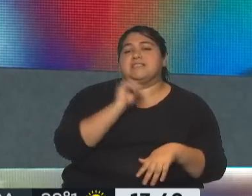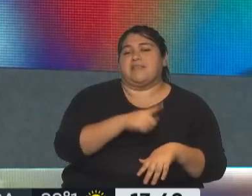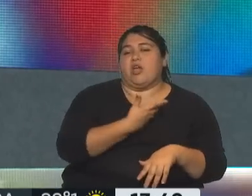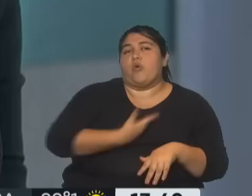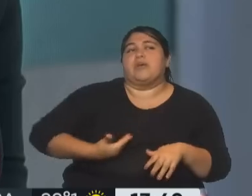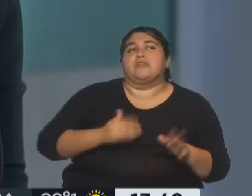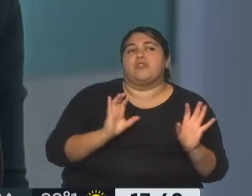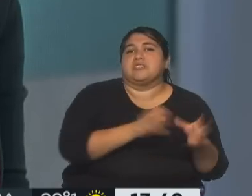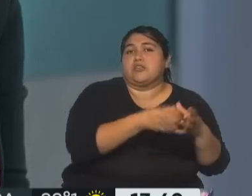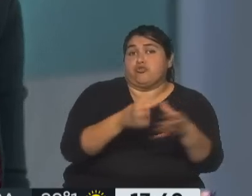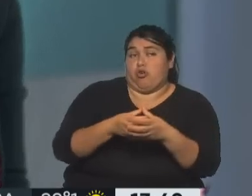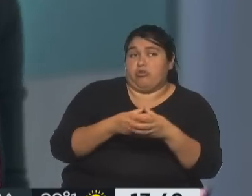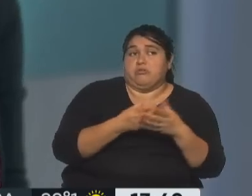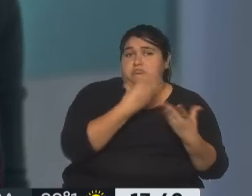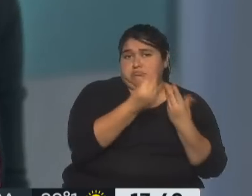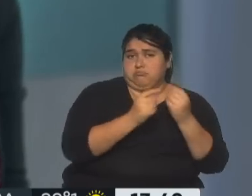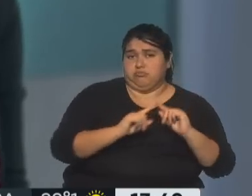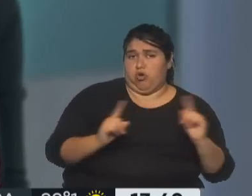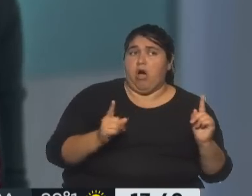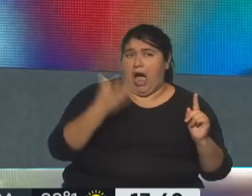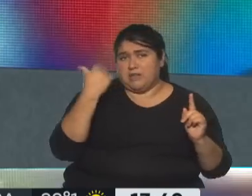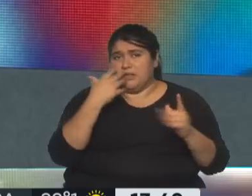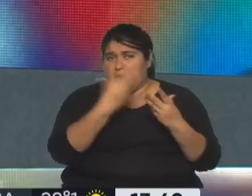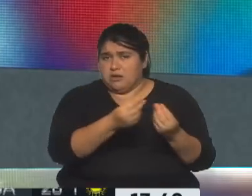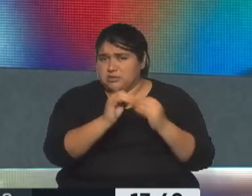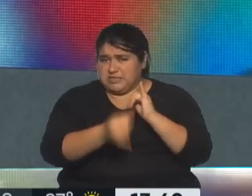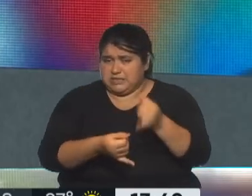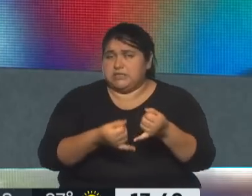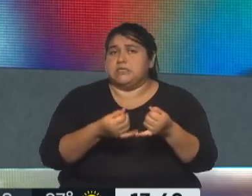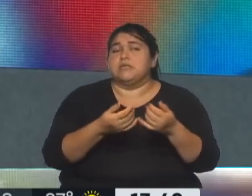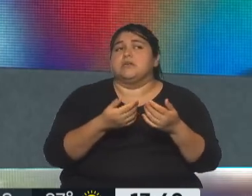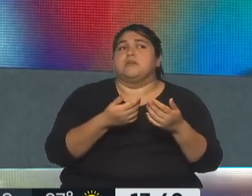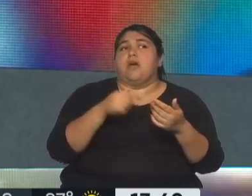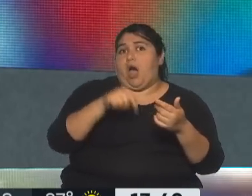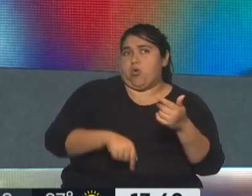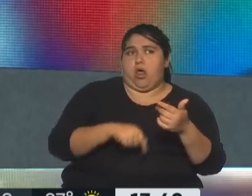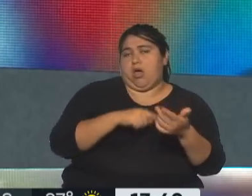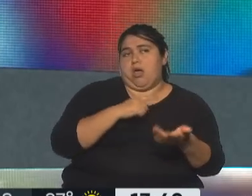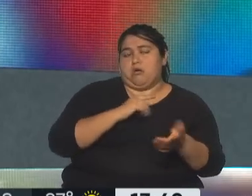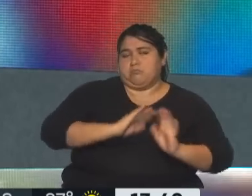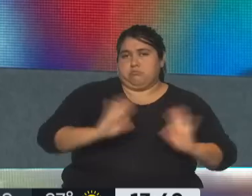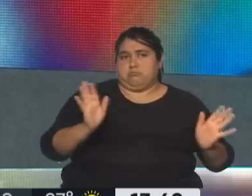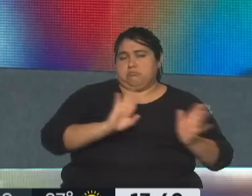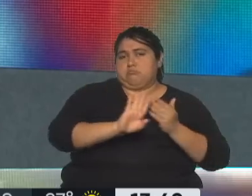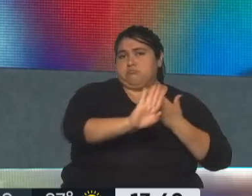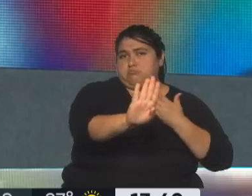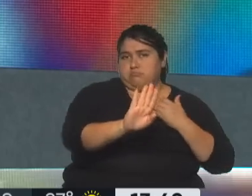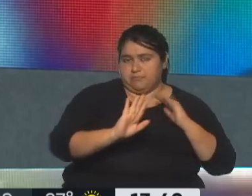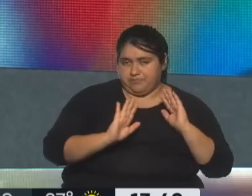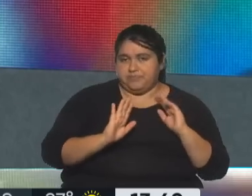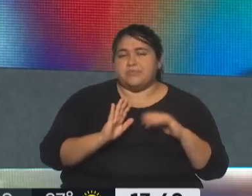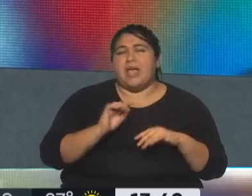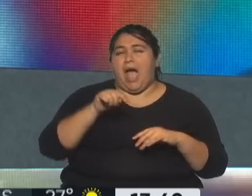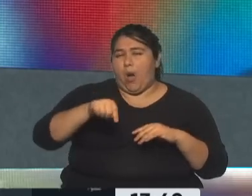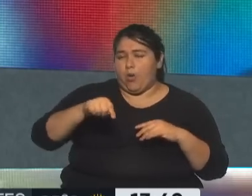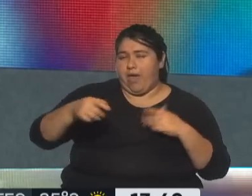sectores socialcristianos y también de ciertos sectores que lo apoyaron en un inicio y que rápidamente los perdió. Pero retomo esta idea del